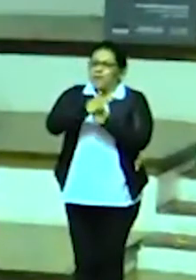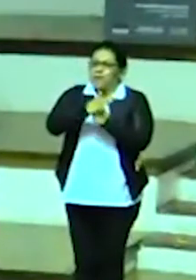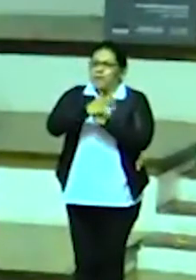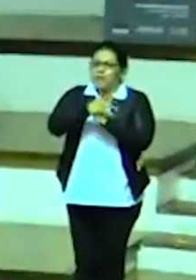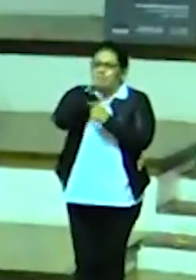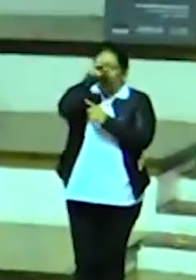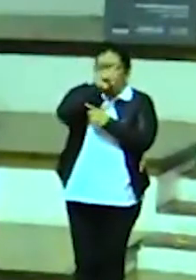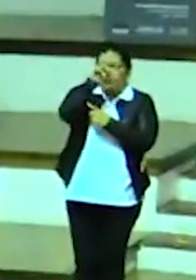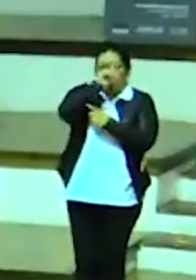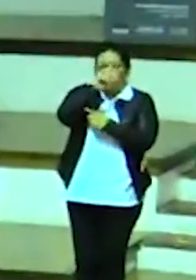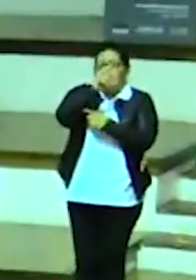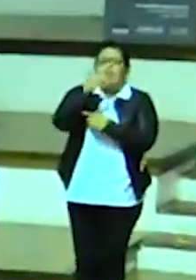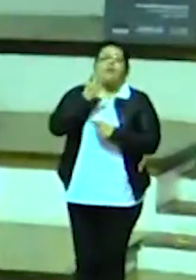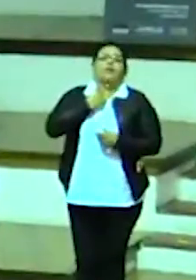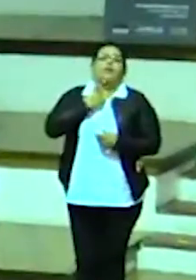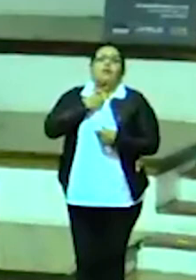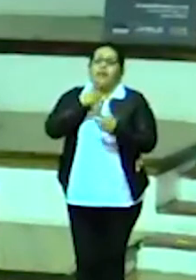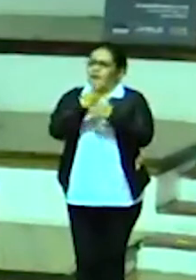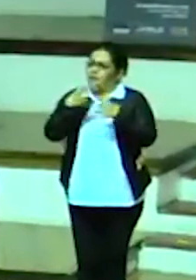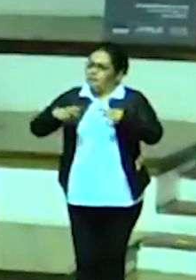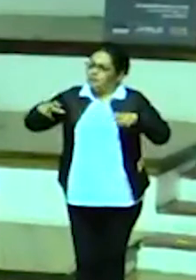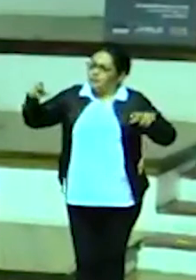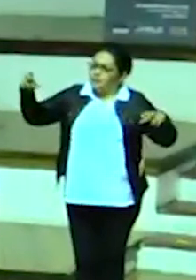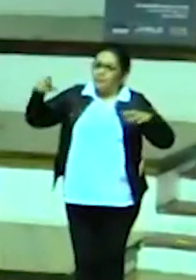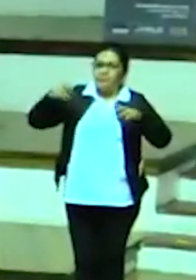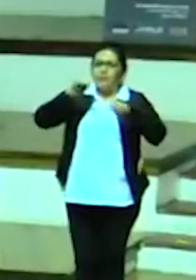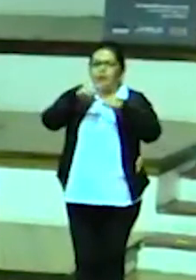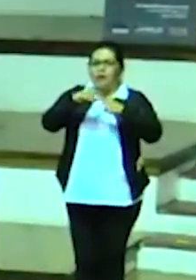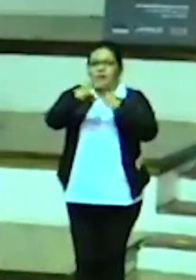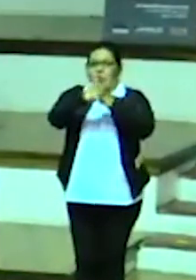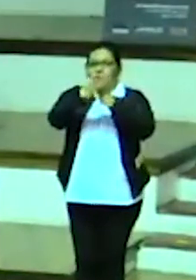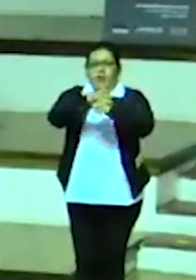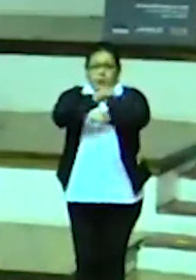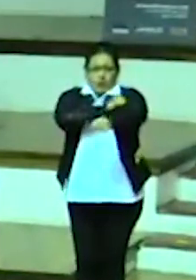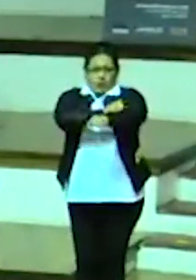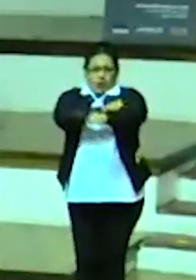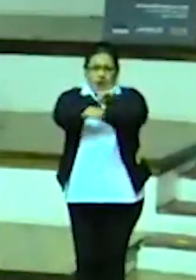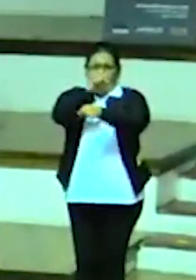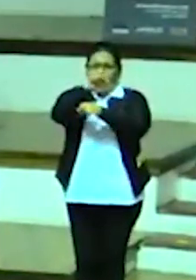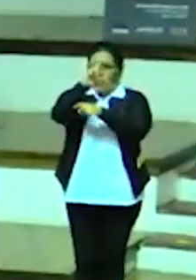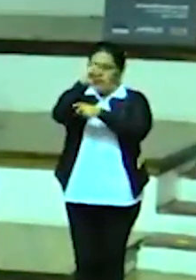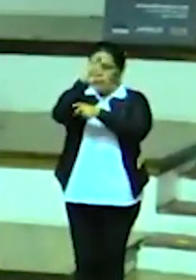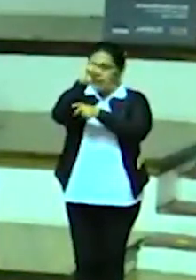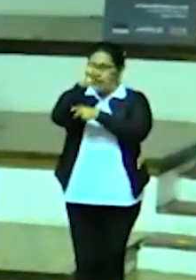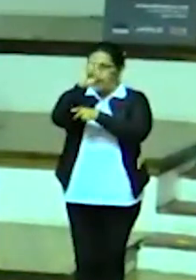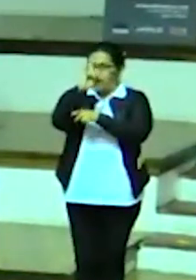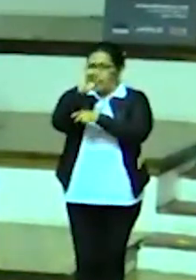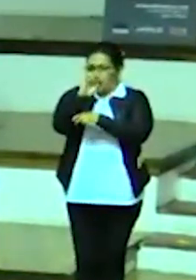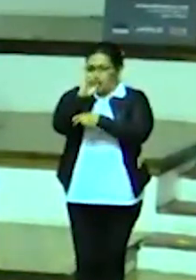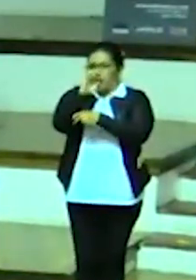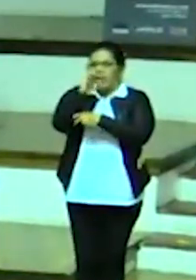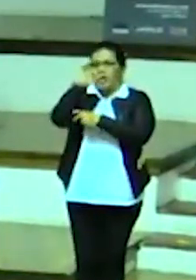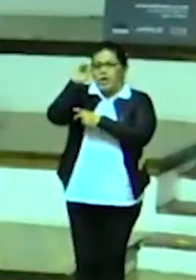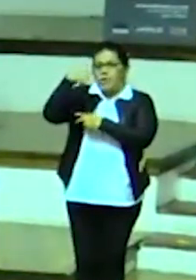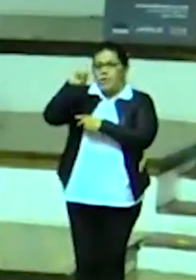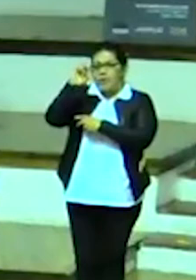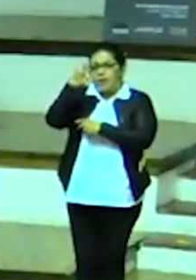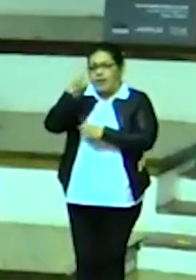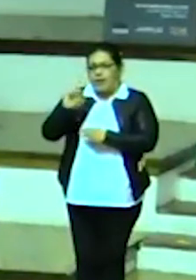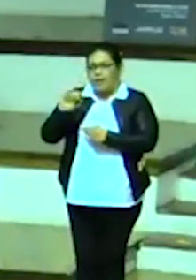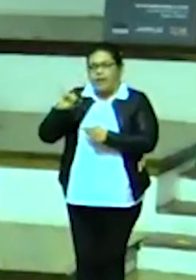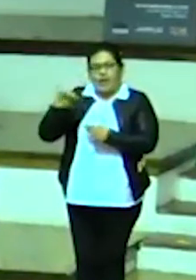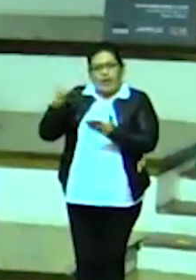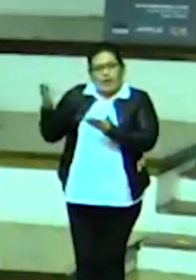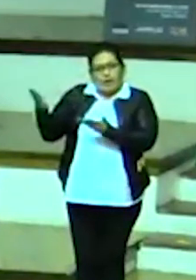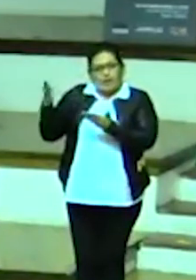La candidata de la coalición por la Ciudad de México al frente, Alejandra Barrales, delineó su plan maestro de seguridad que incluye, entre